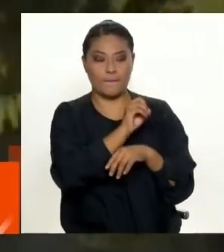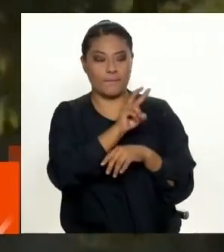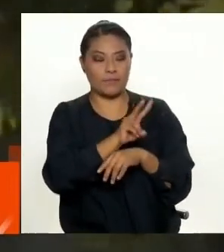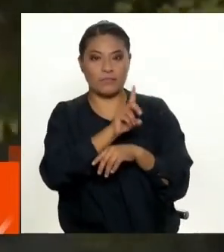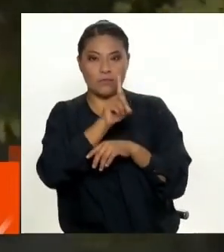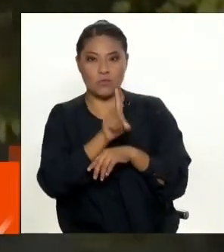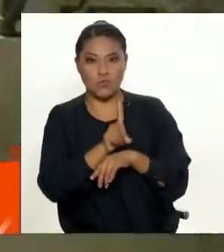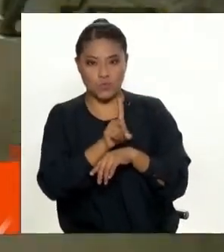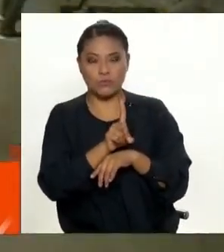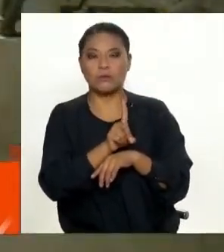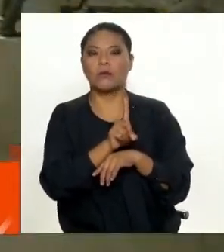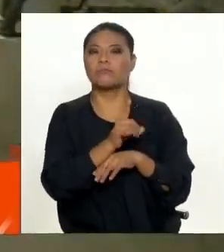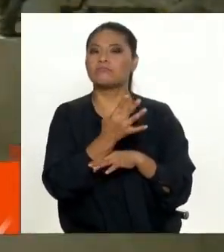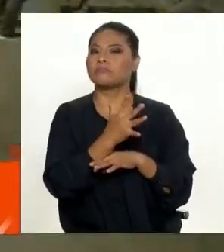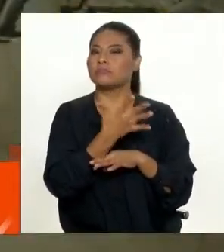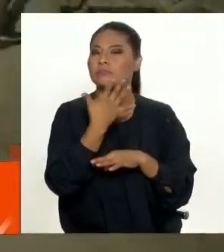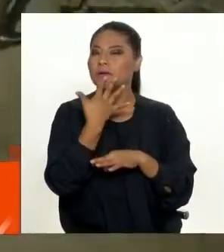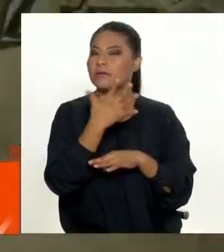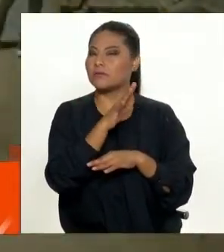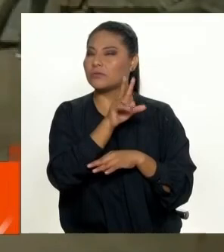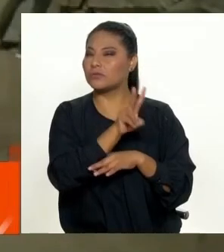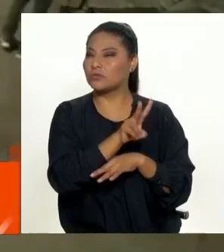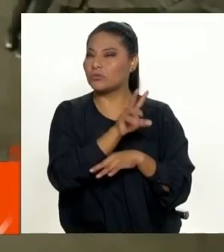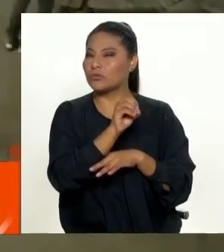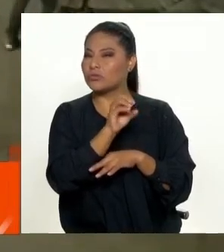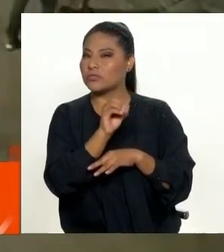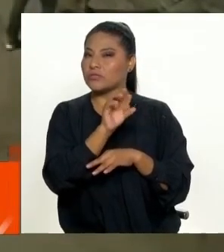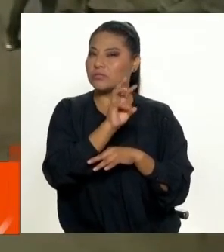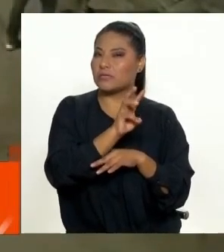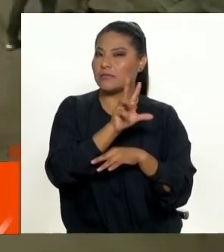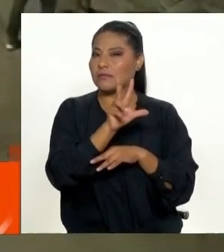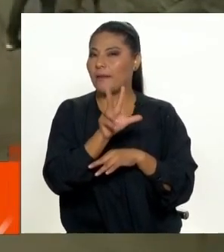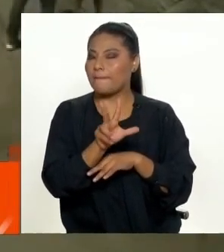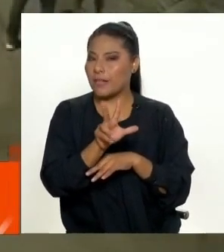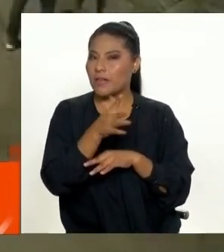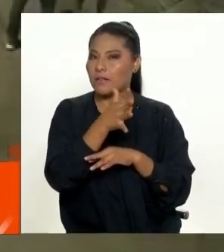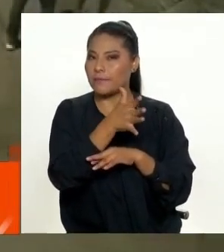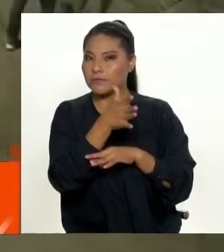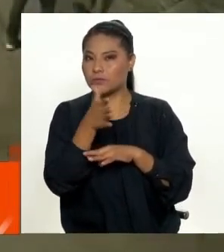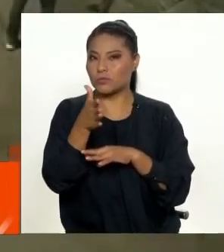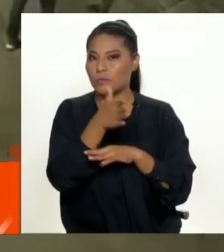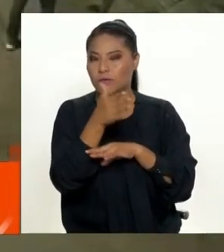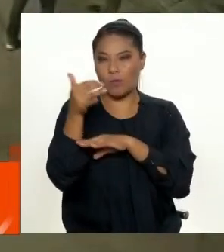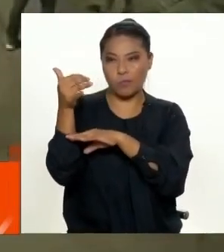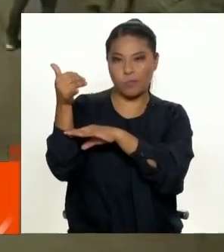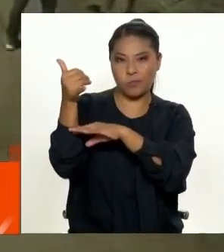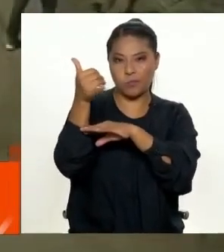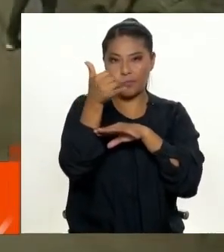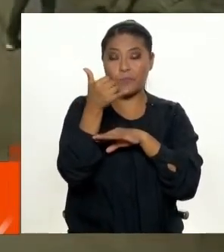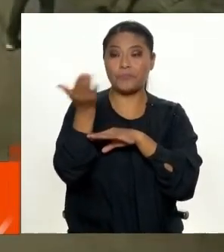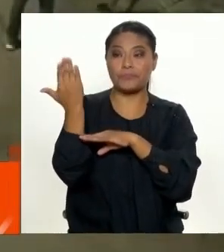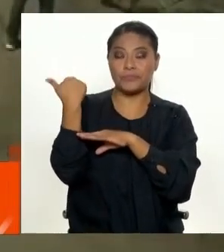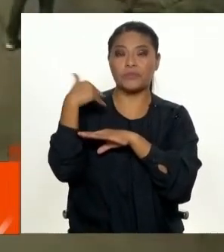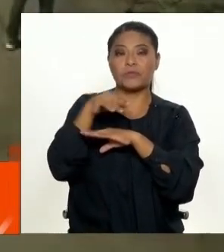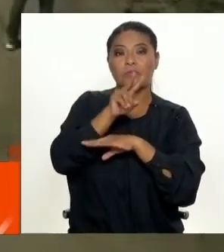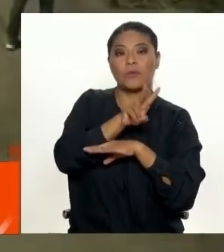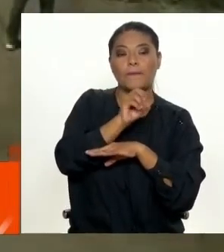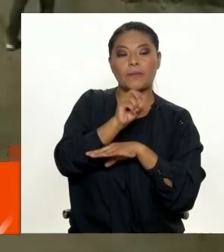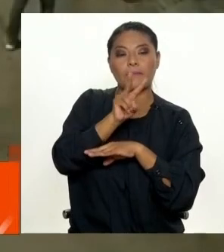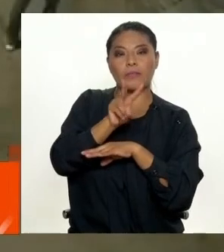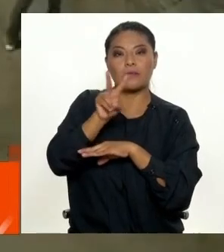de 263 mil unidades de cámaras de videovigilancia, mientras que en el año 2022 esto disminuyó